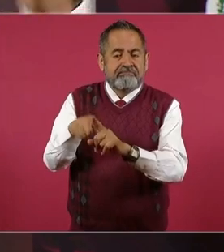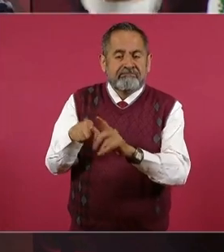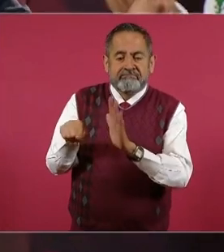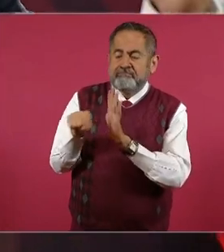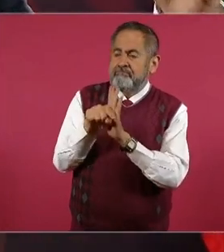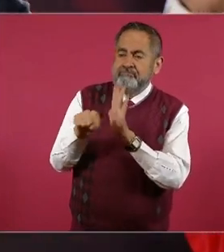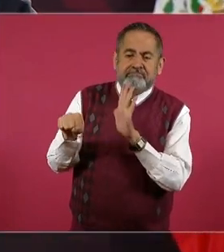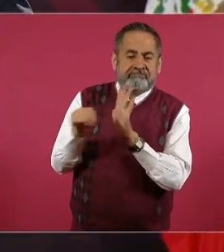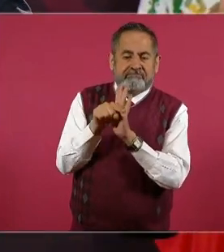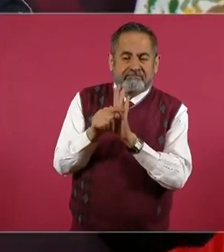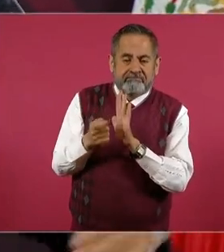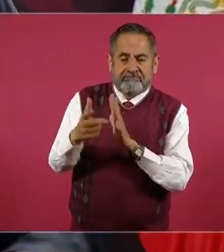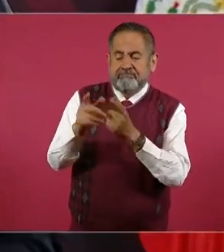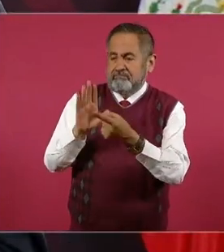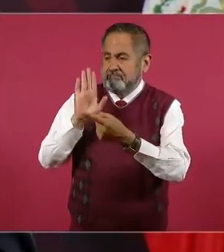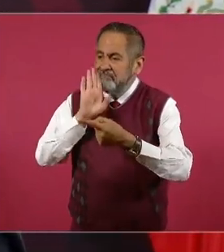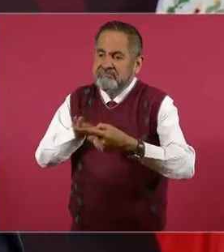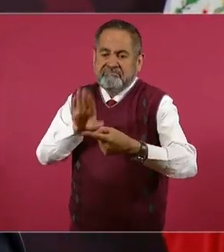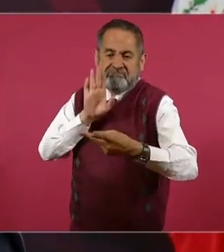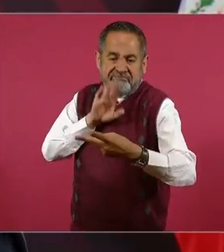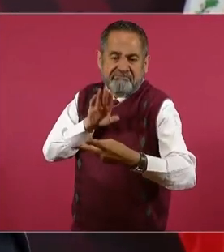con lo malo.